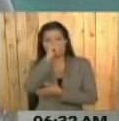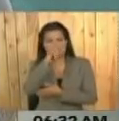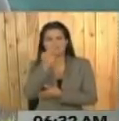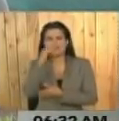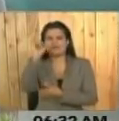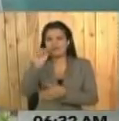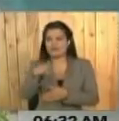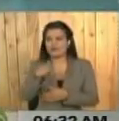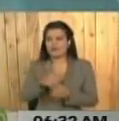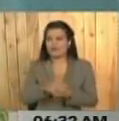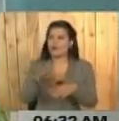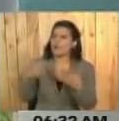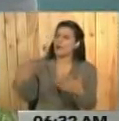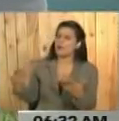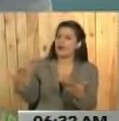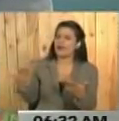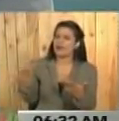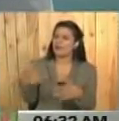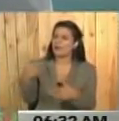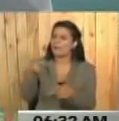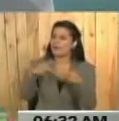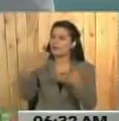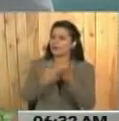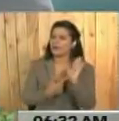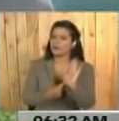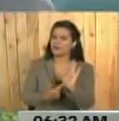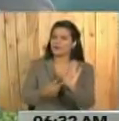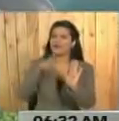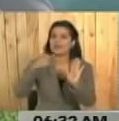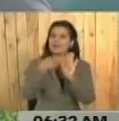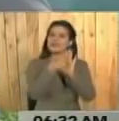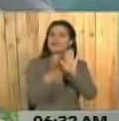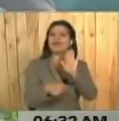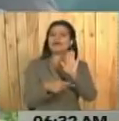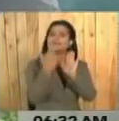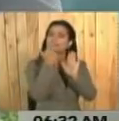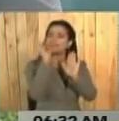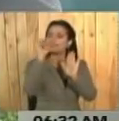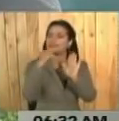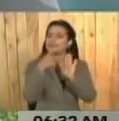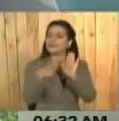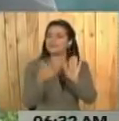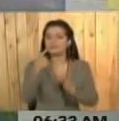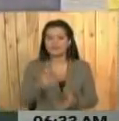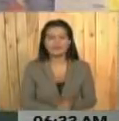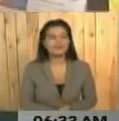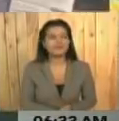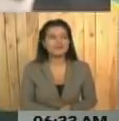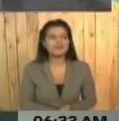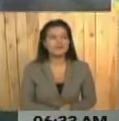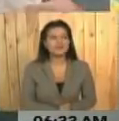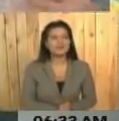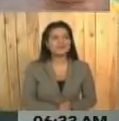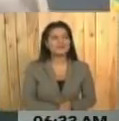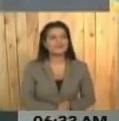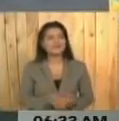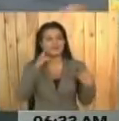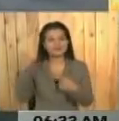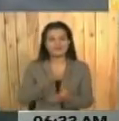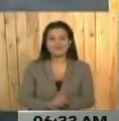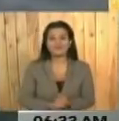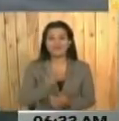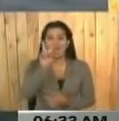una dicen ellos obvio esto debería tener una Z pero aquí no por aquí Ellos dicen aquí dos